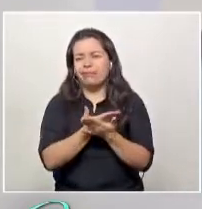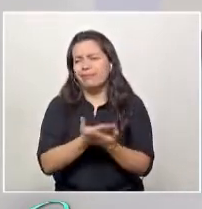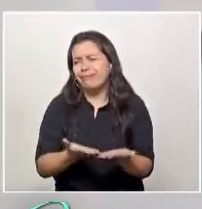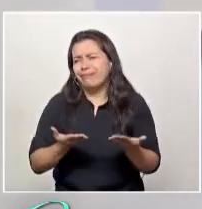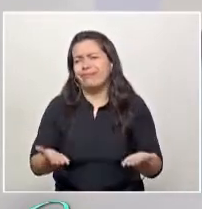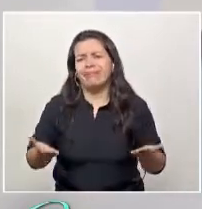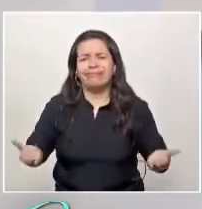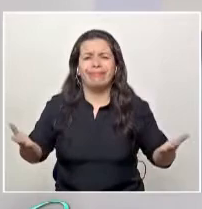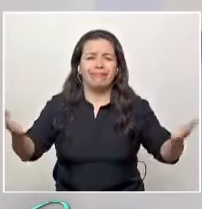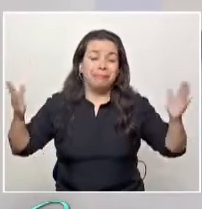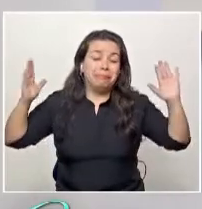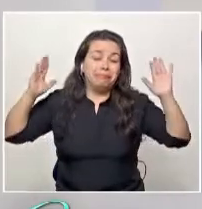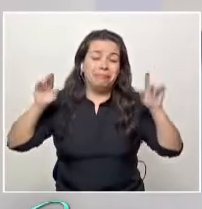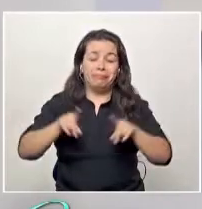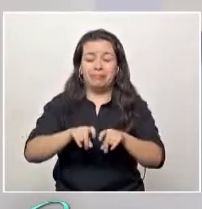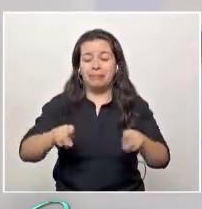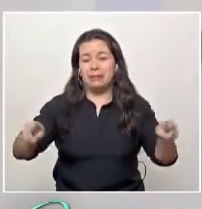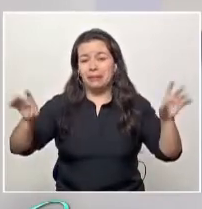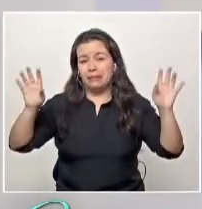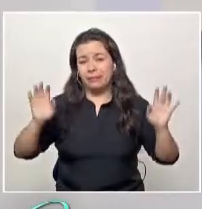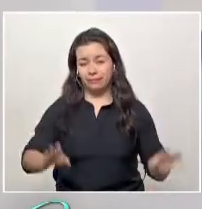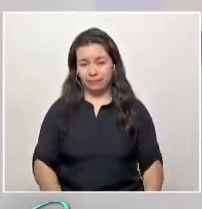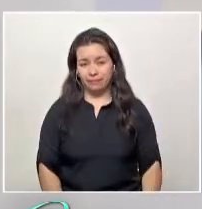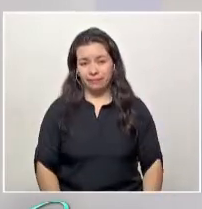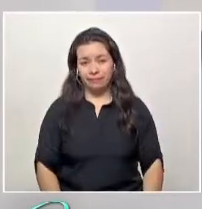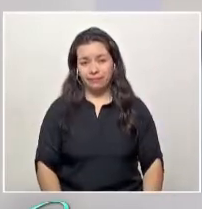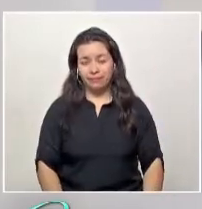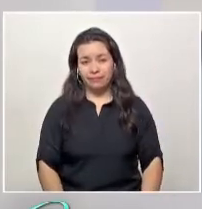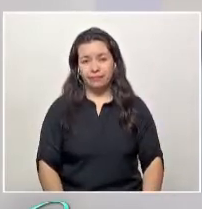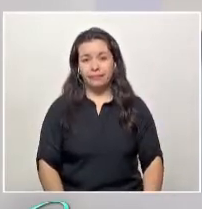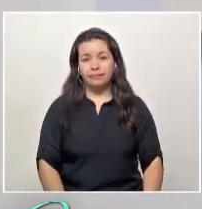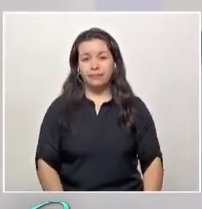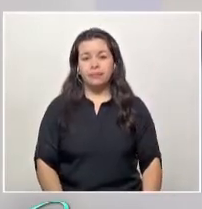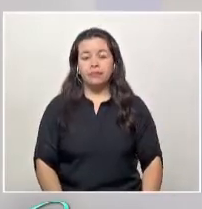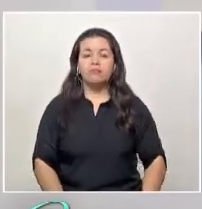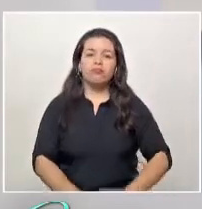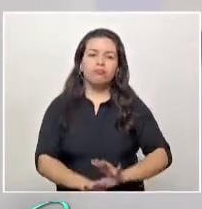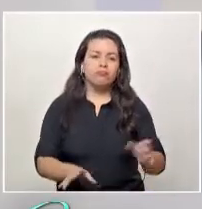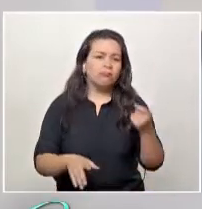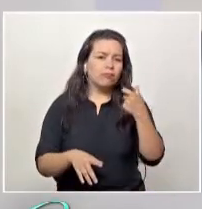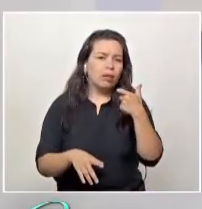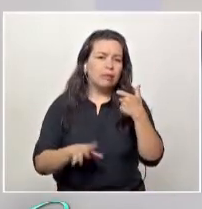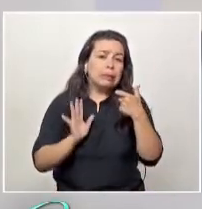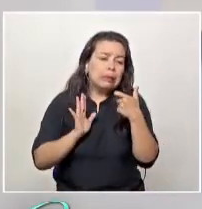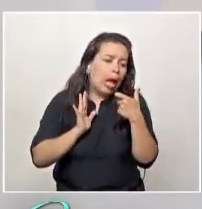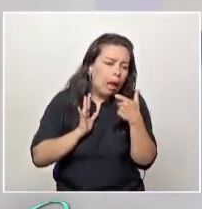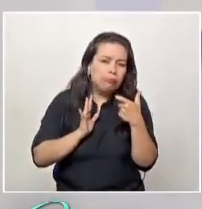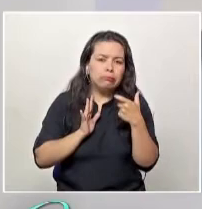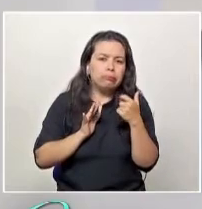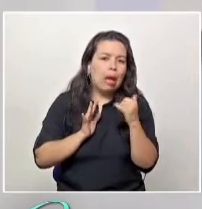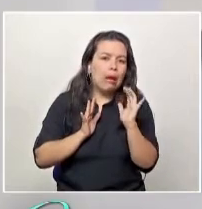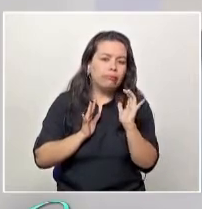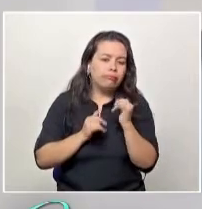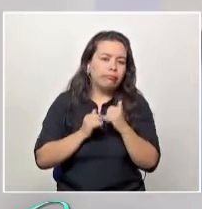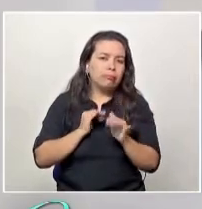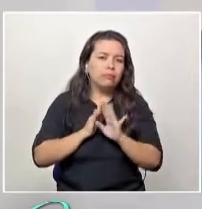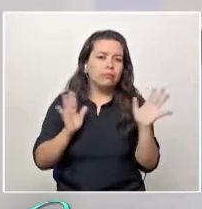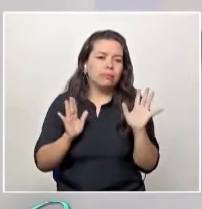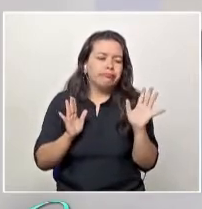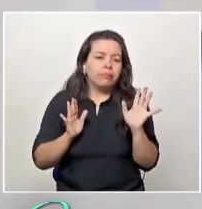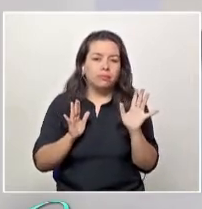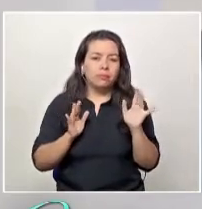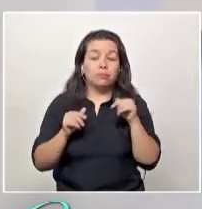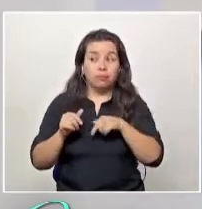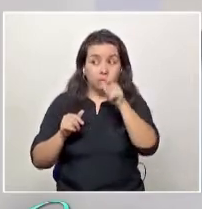la desintoxicación, mil cosas. Ya digamos que la pastica sería lo último, pero en el caso